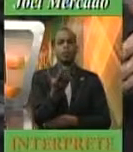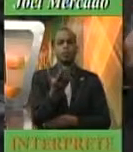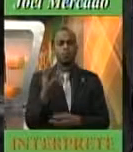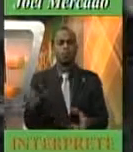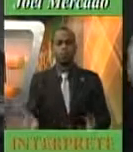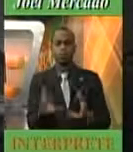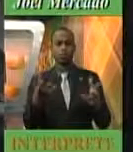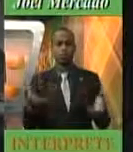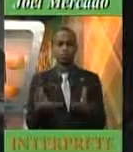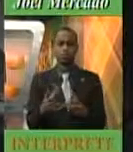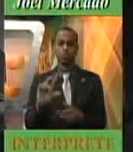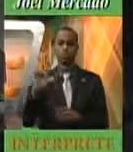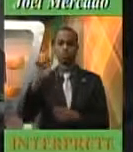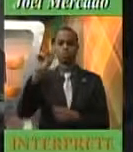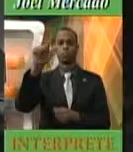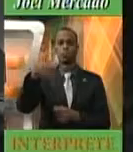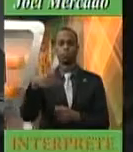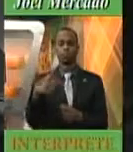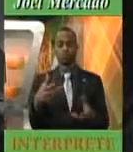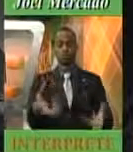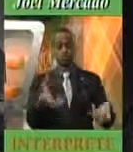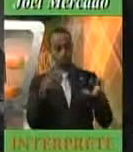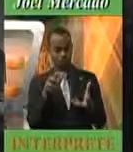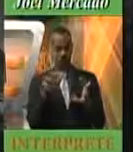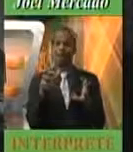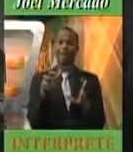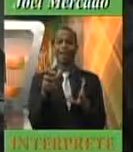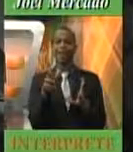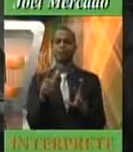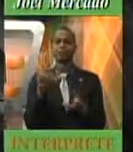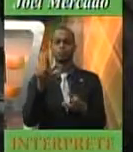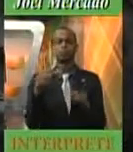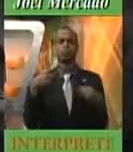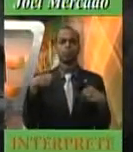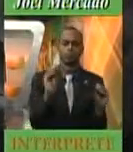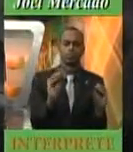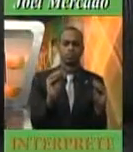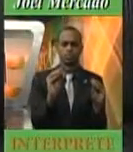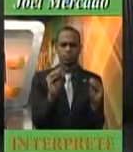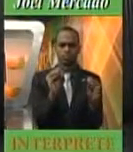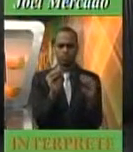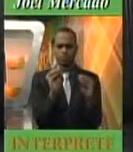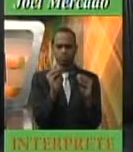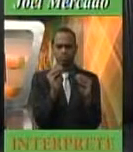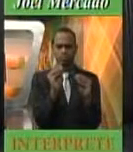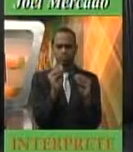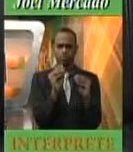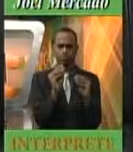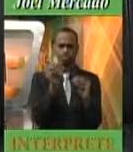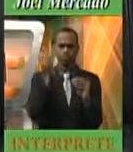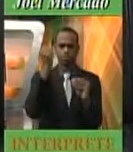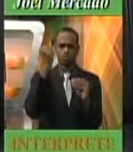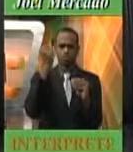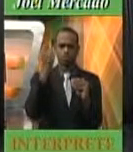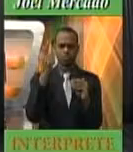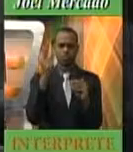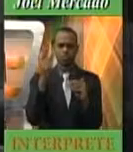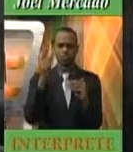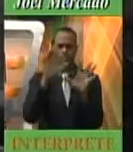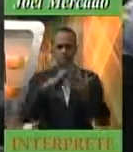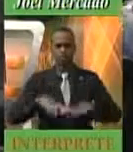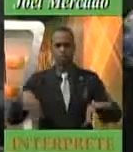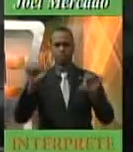con Mercedes-Benz, que luego se tienen que vender. En fin, ¿por qué esto sigue lacerando la conciencia